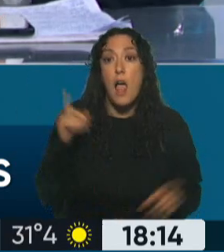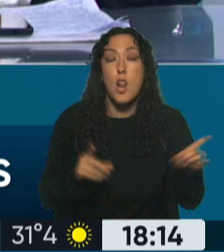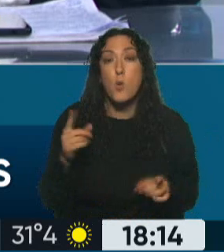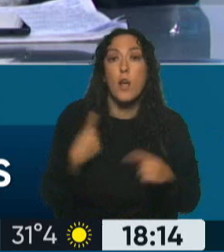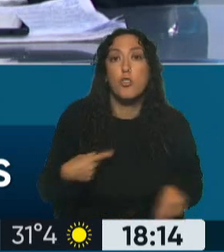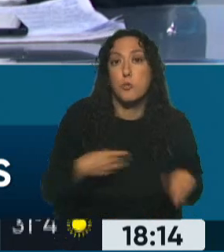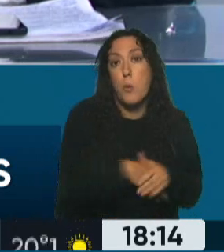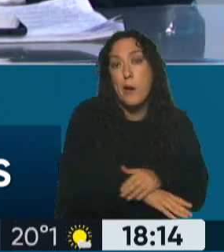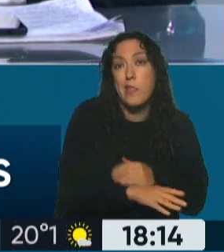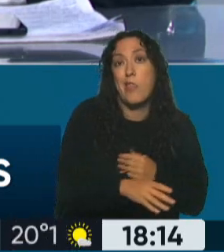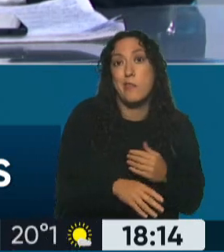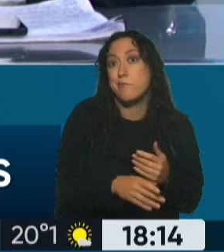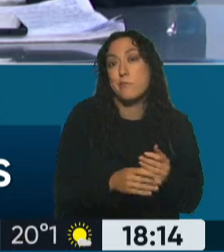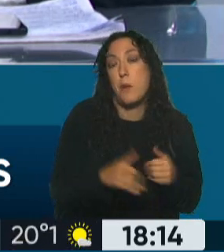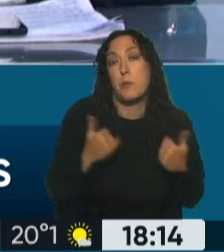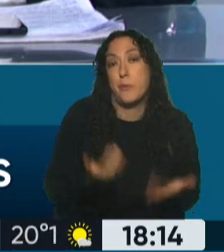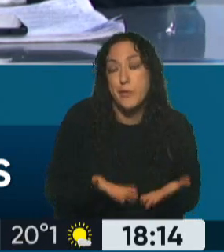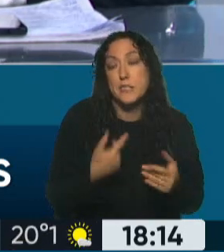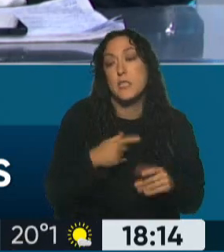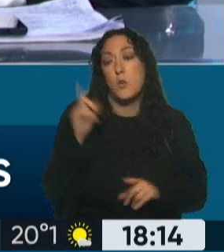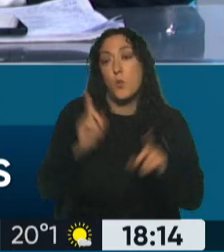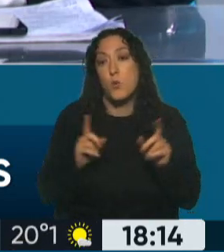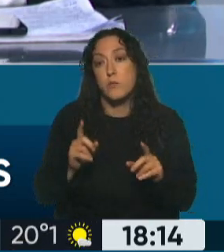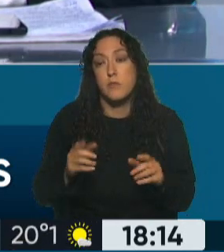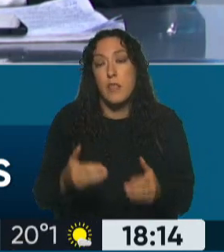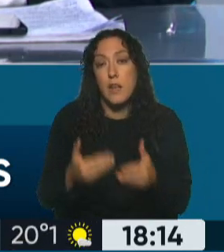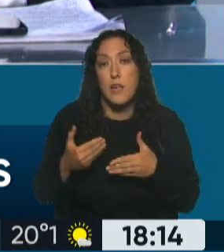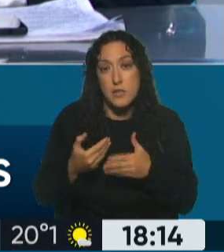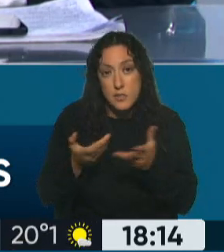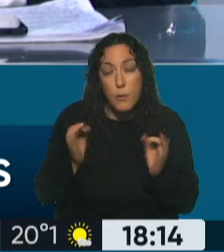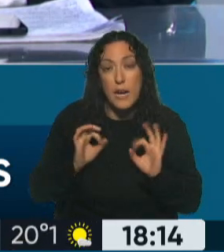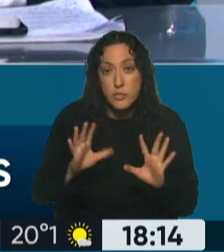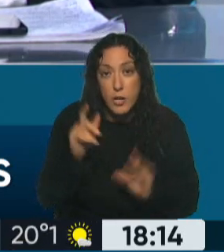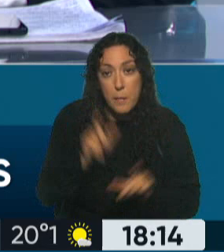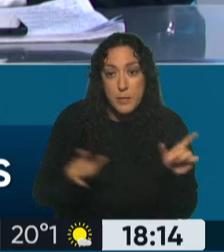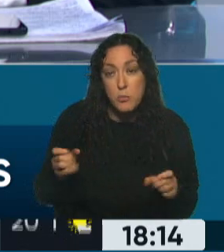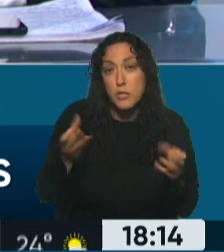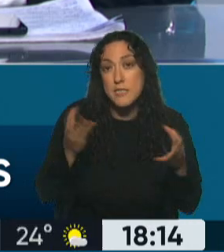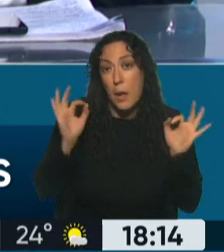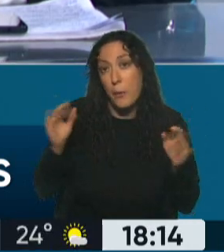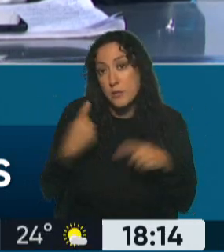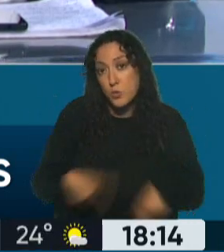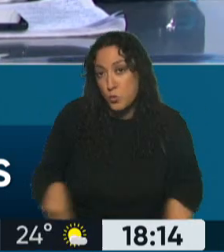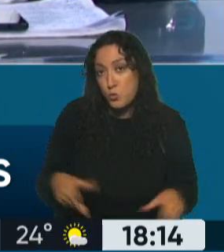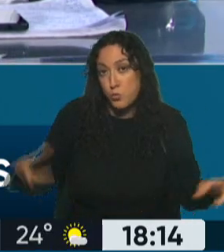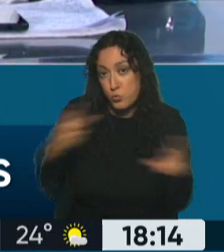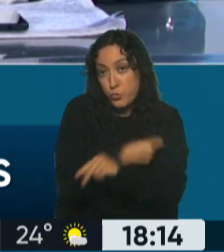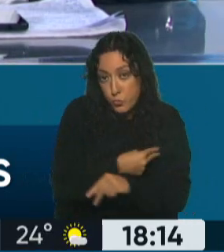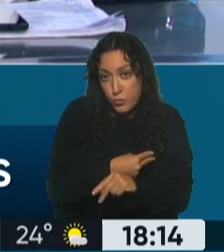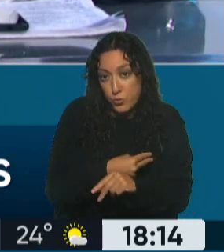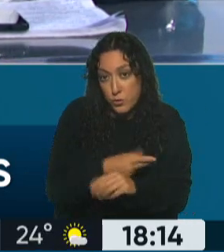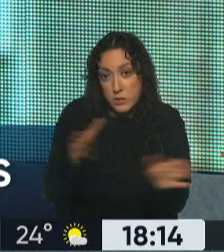le queda otros adelantaron vaga a la gente porque tienen la previsión de que se van a quedar sin insumos y van a tener que